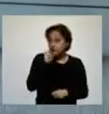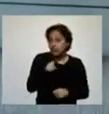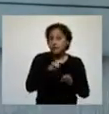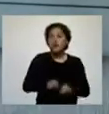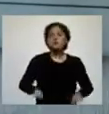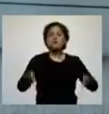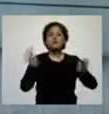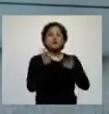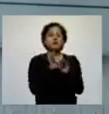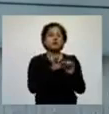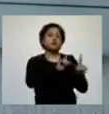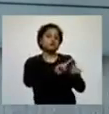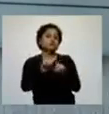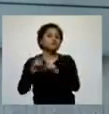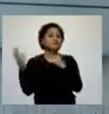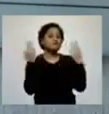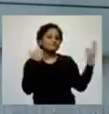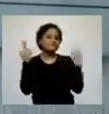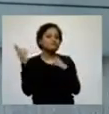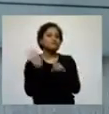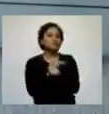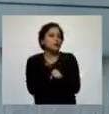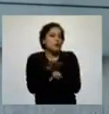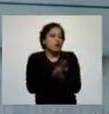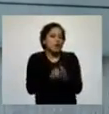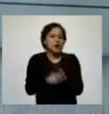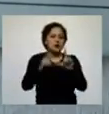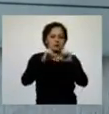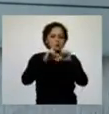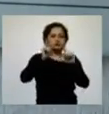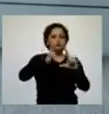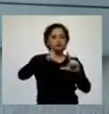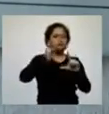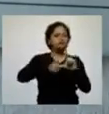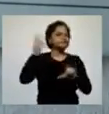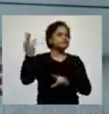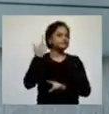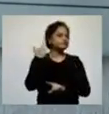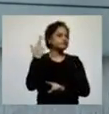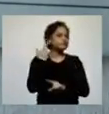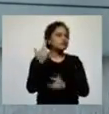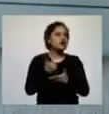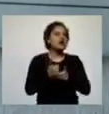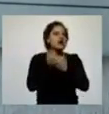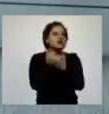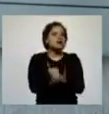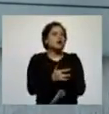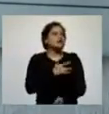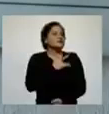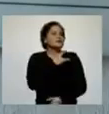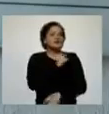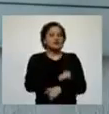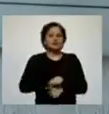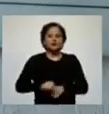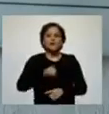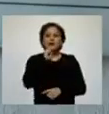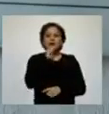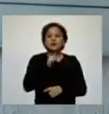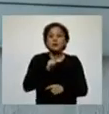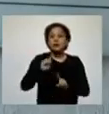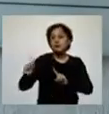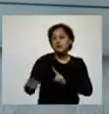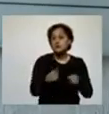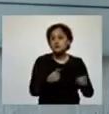a los timbres, porque desde un golpe de triángulo causa un efecto que es muy agradable ya con el contexto melódico de